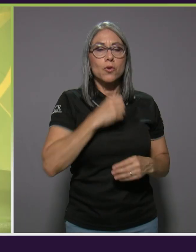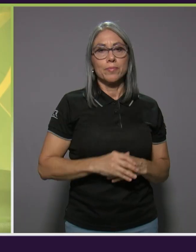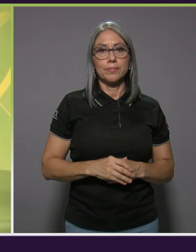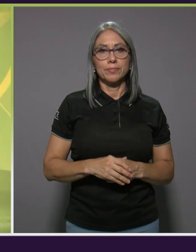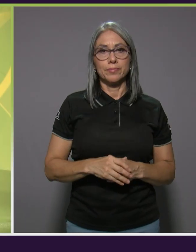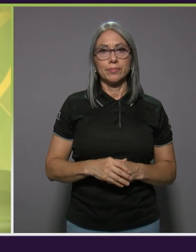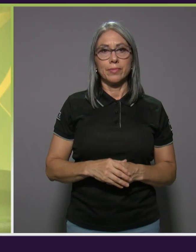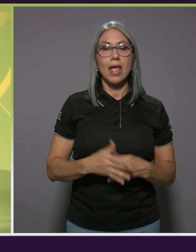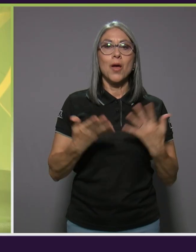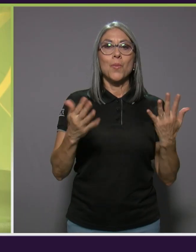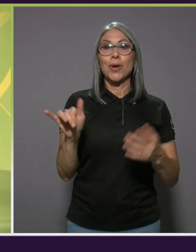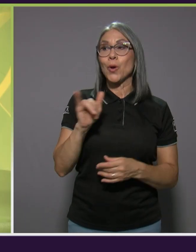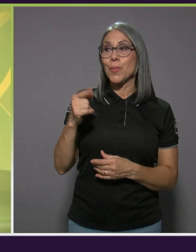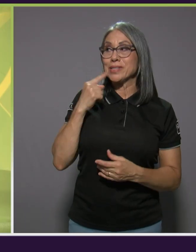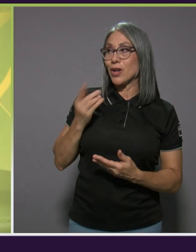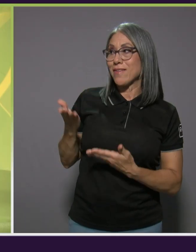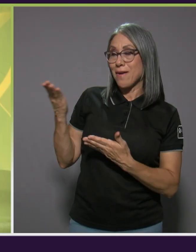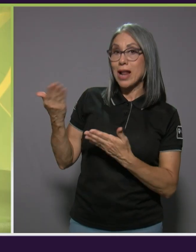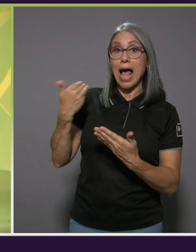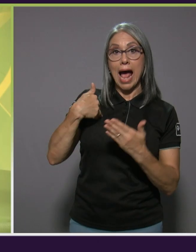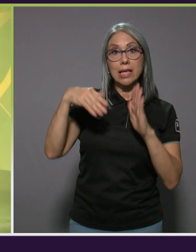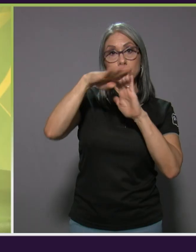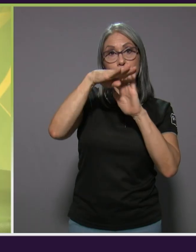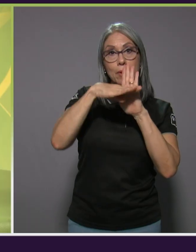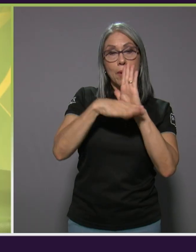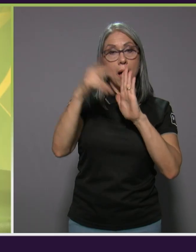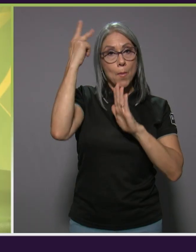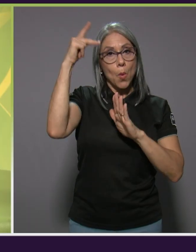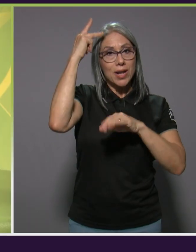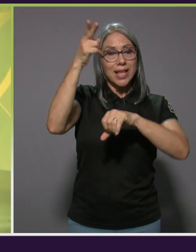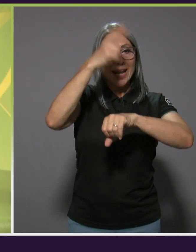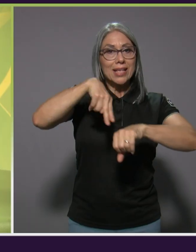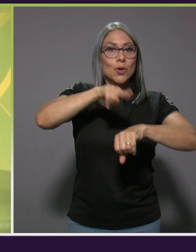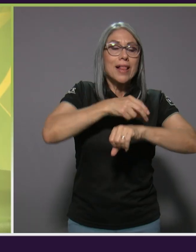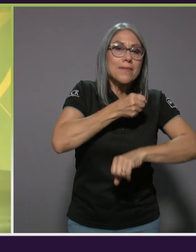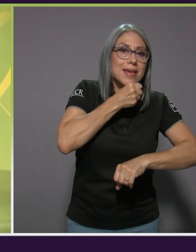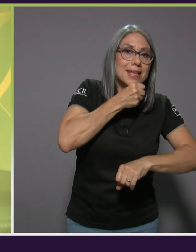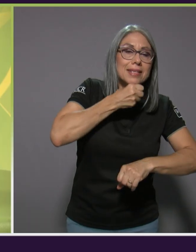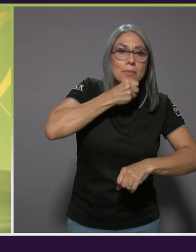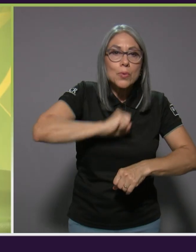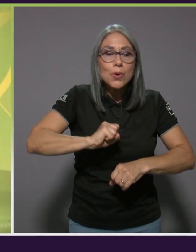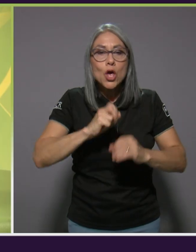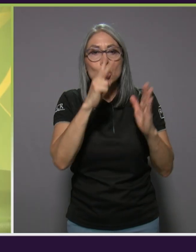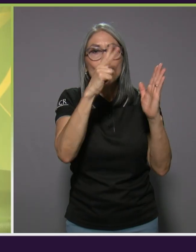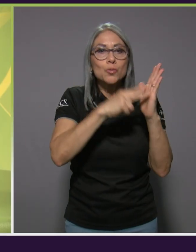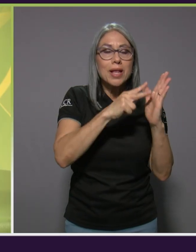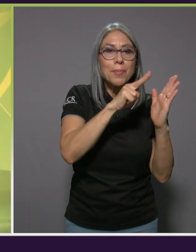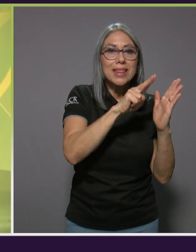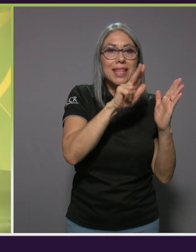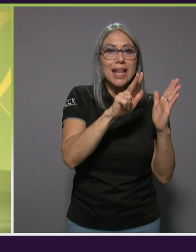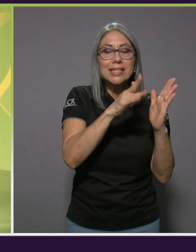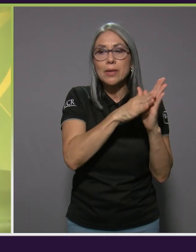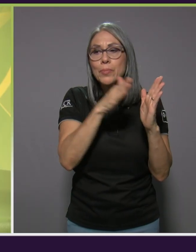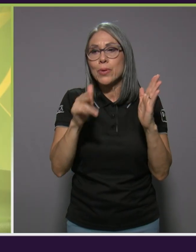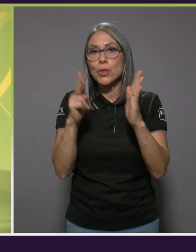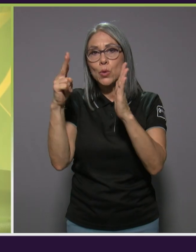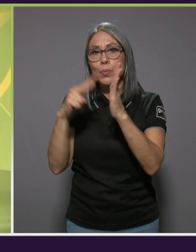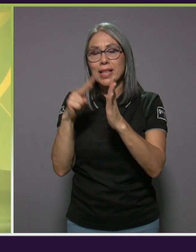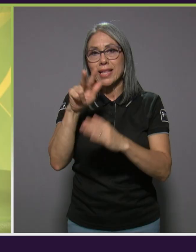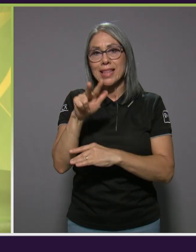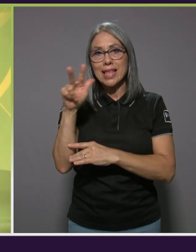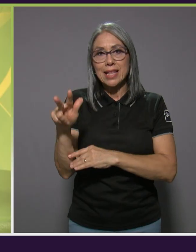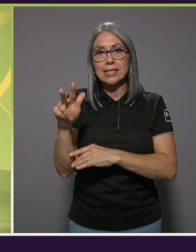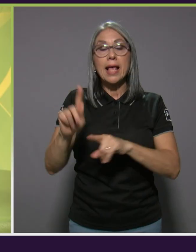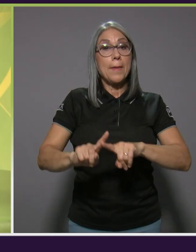bueno, mencionaba Marco la política nacional de vejez-envejecimiento, ¿verdad? 2023-2033, pero existe